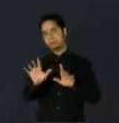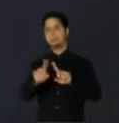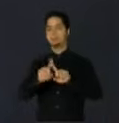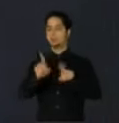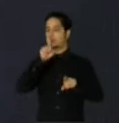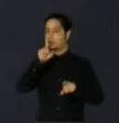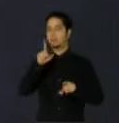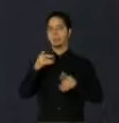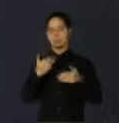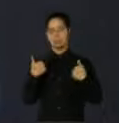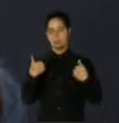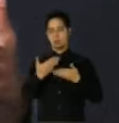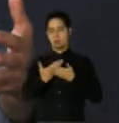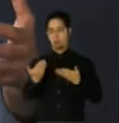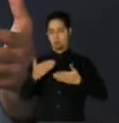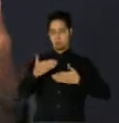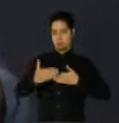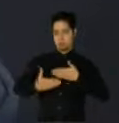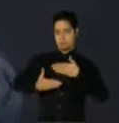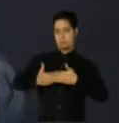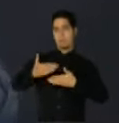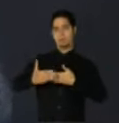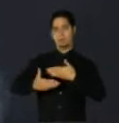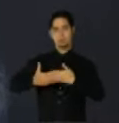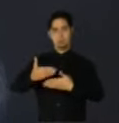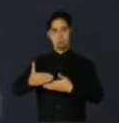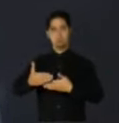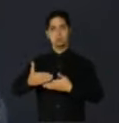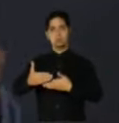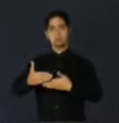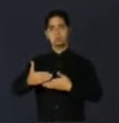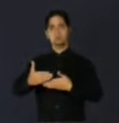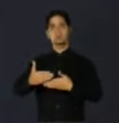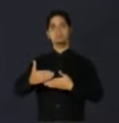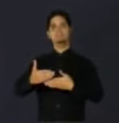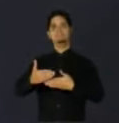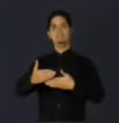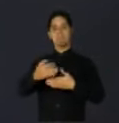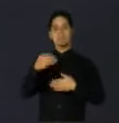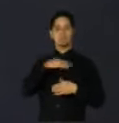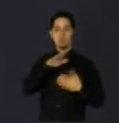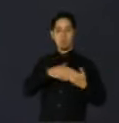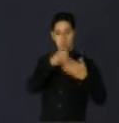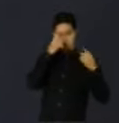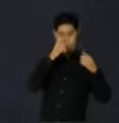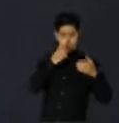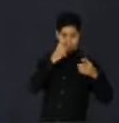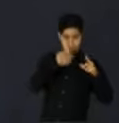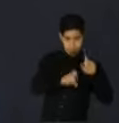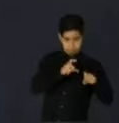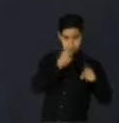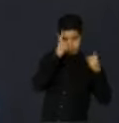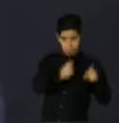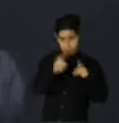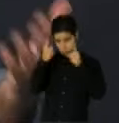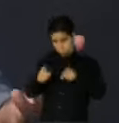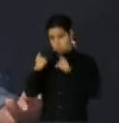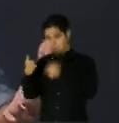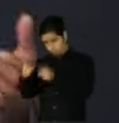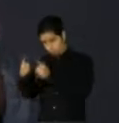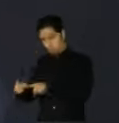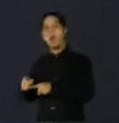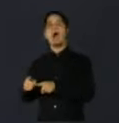hay varios stakeholders o varios participantes en este proceso. Ajá. Que todos tienen que ser consultados para que esto realmente no